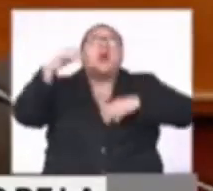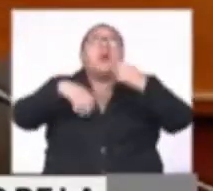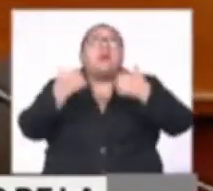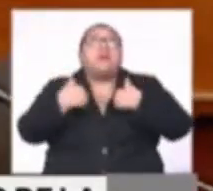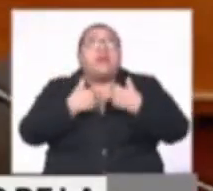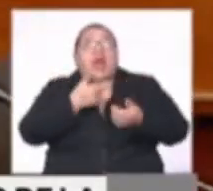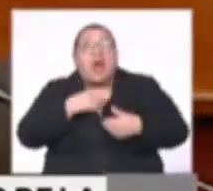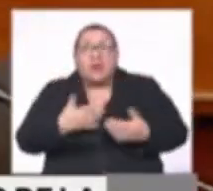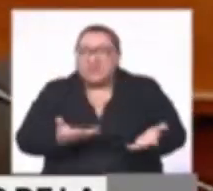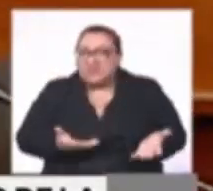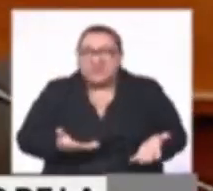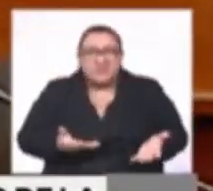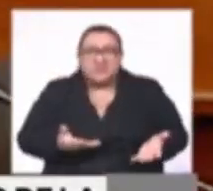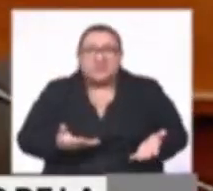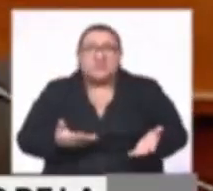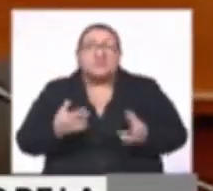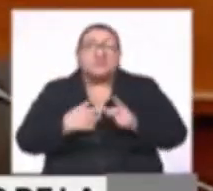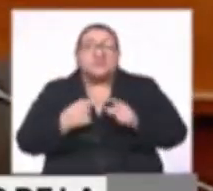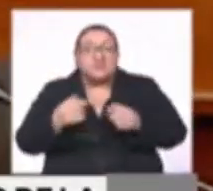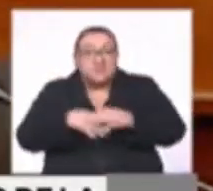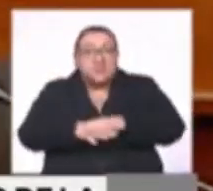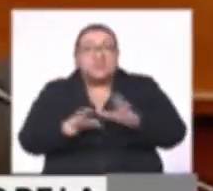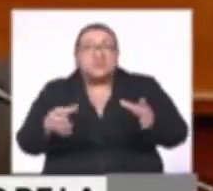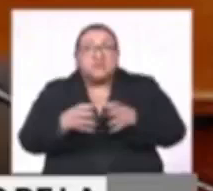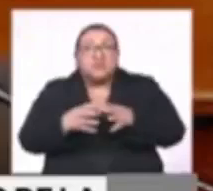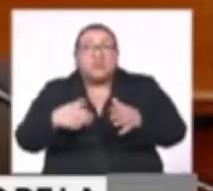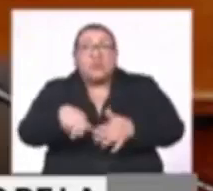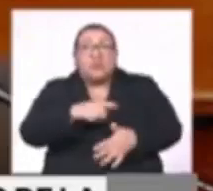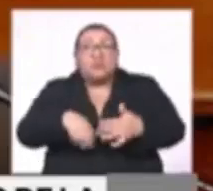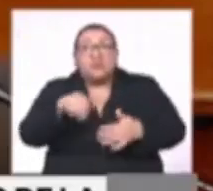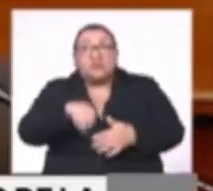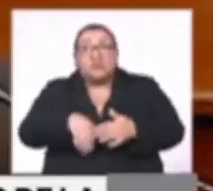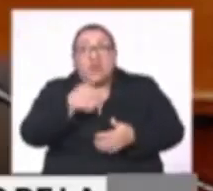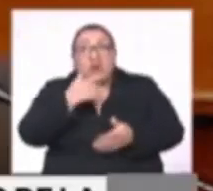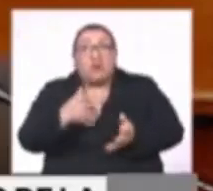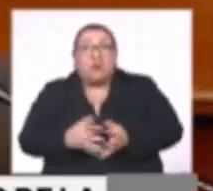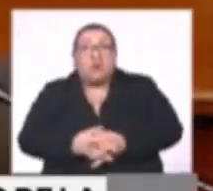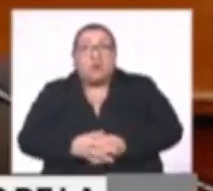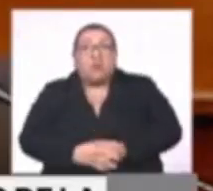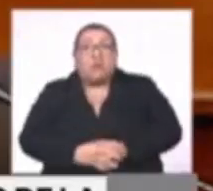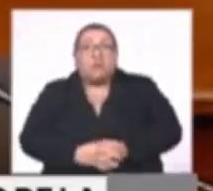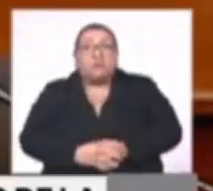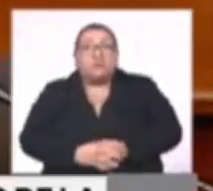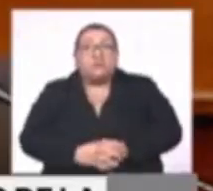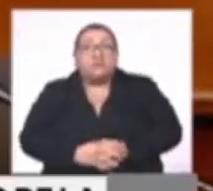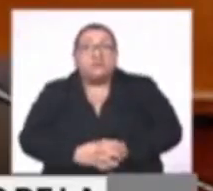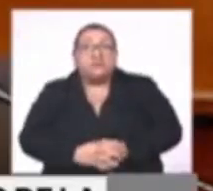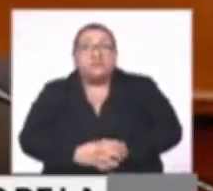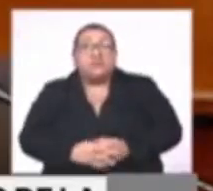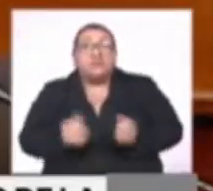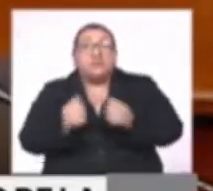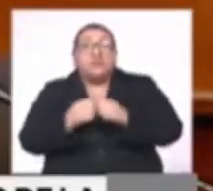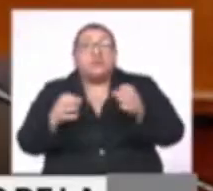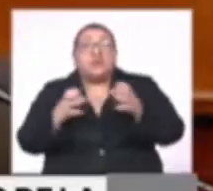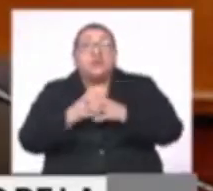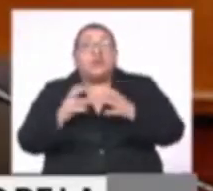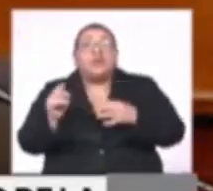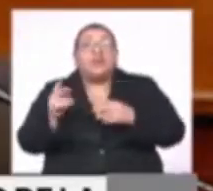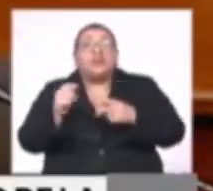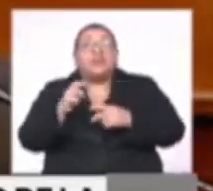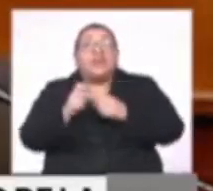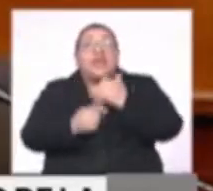agua. Mientras las agroindustrias tienen sus pozos de agua, el Instituto Tecnológico Pesquero produce